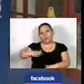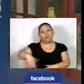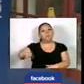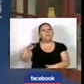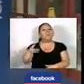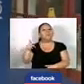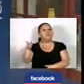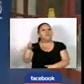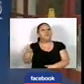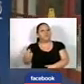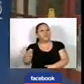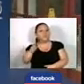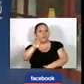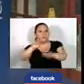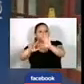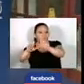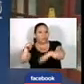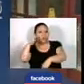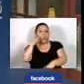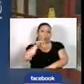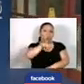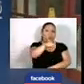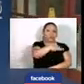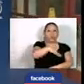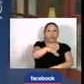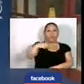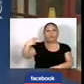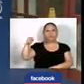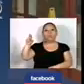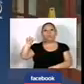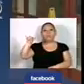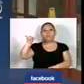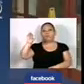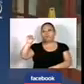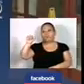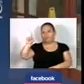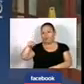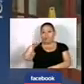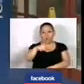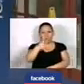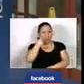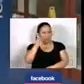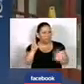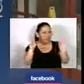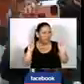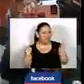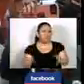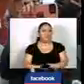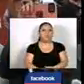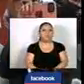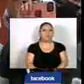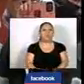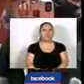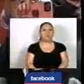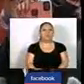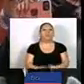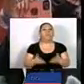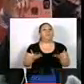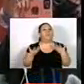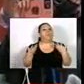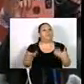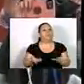San José Guayabal que dijo el magistrado con respecto a estos casos escuchemos y veamos a continuación sucede de que para